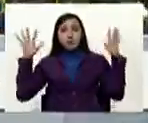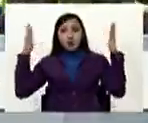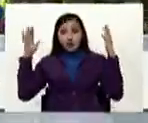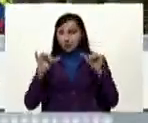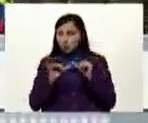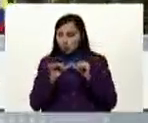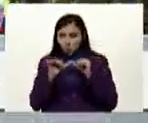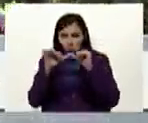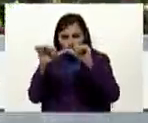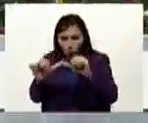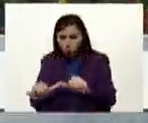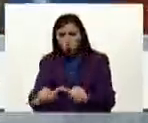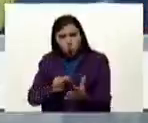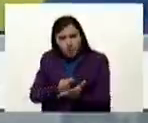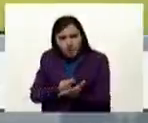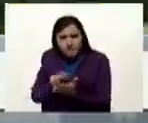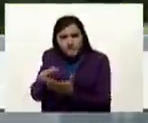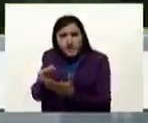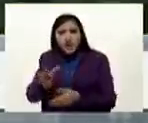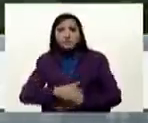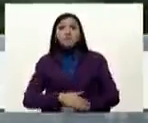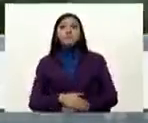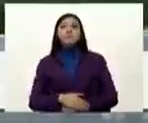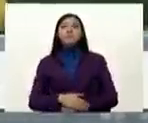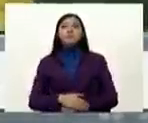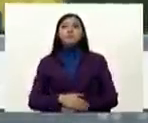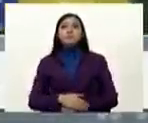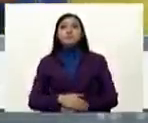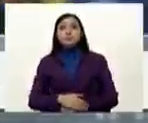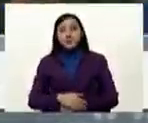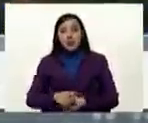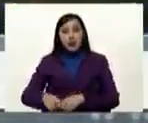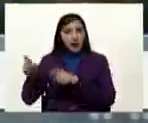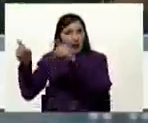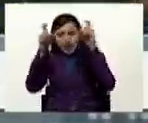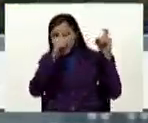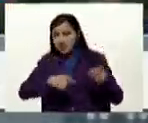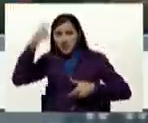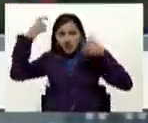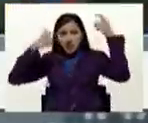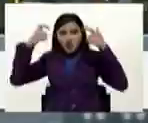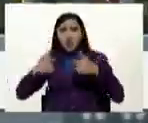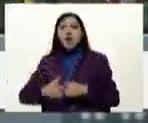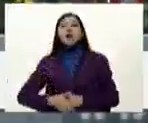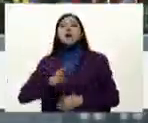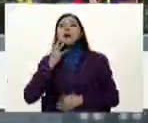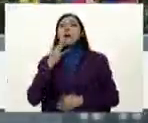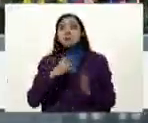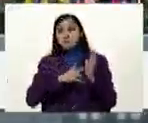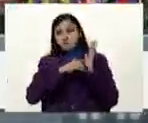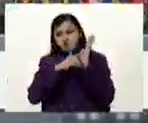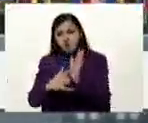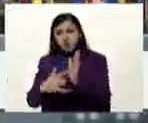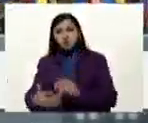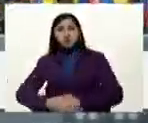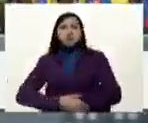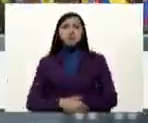Continuación leal al legado, continuación ejemplar al